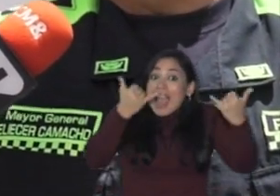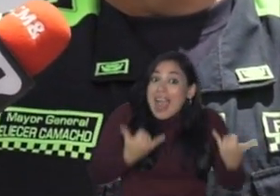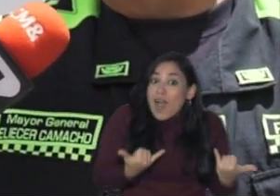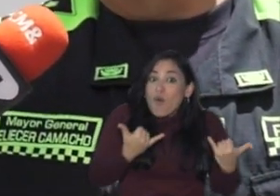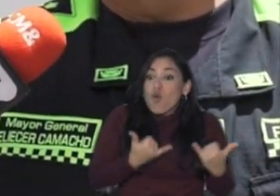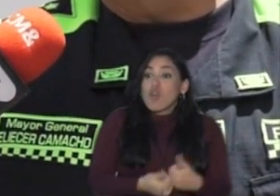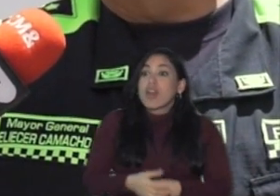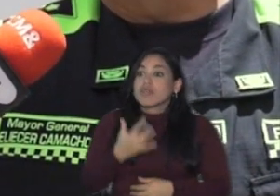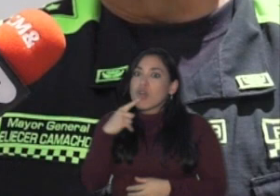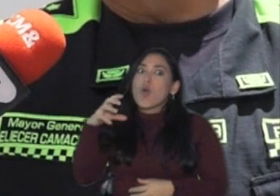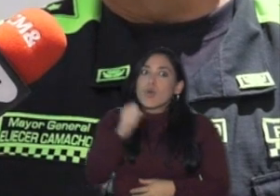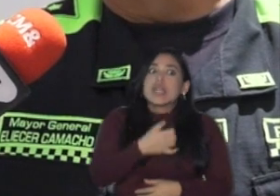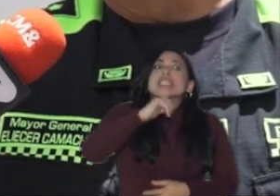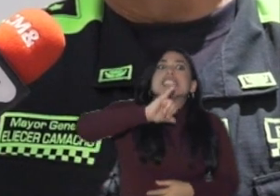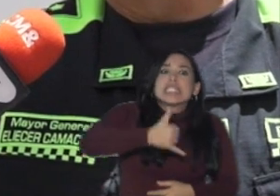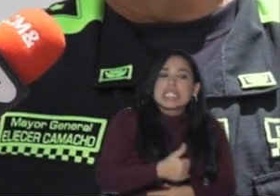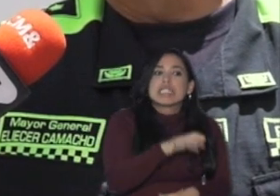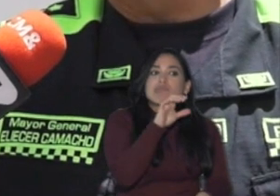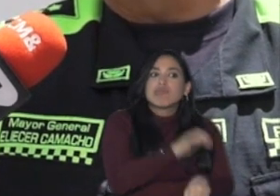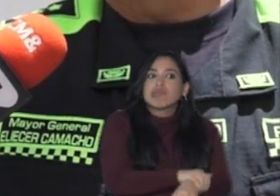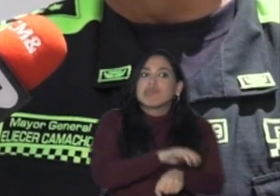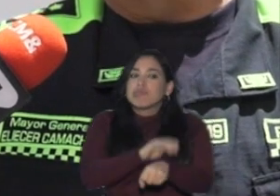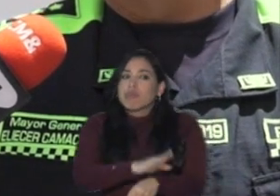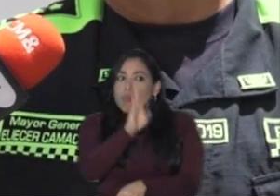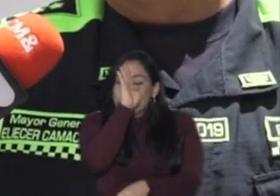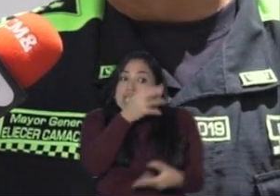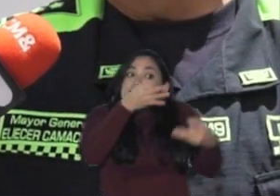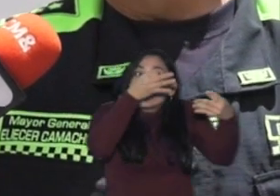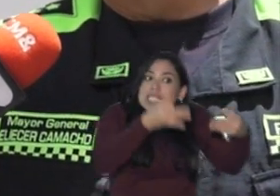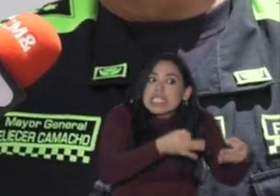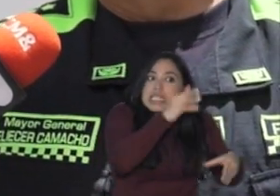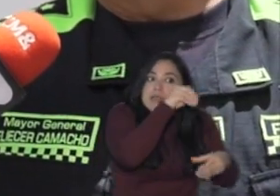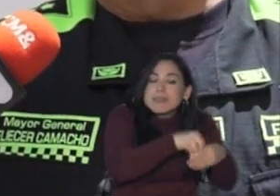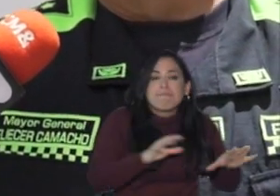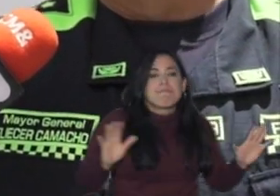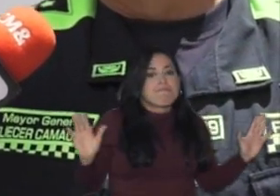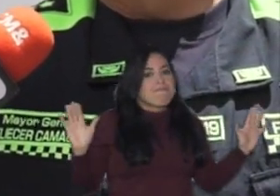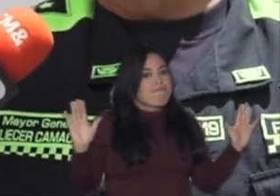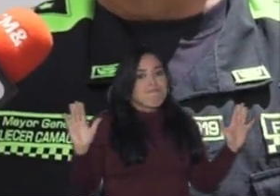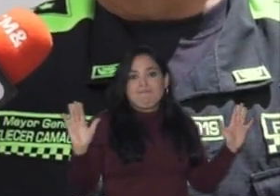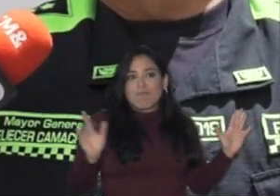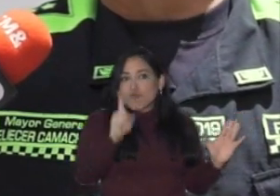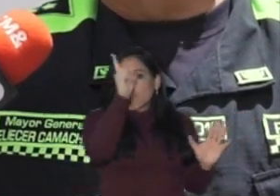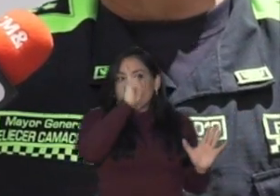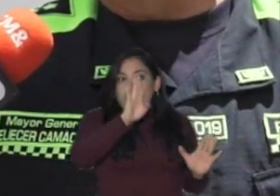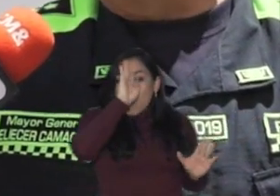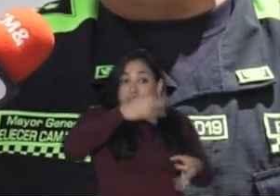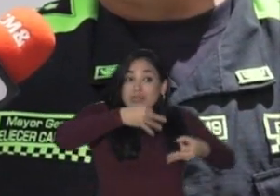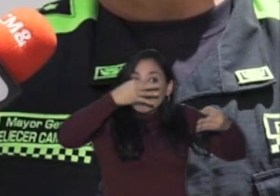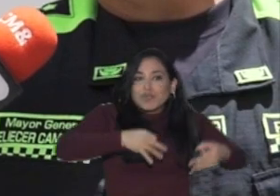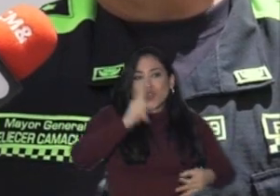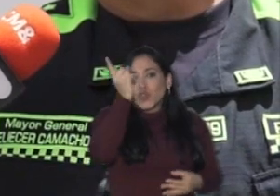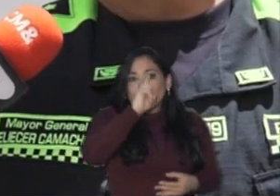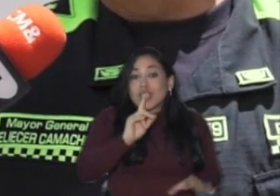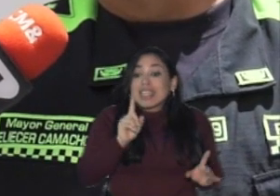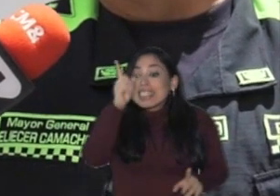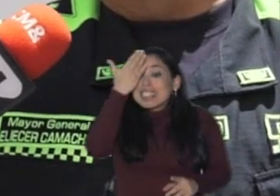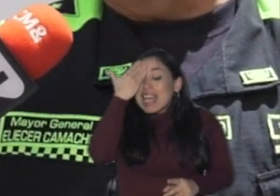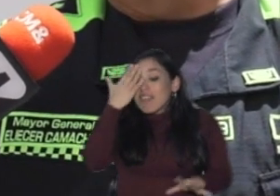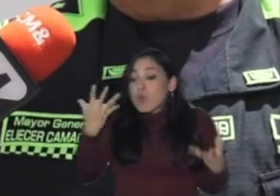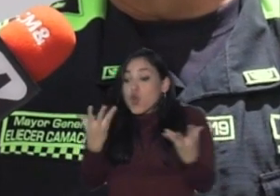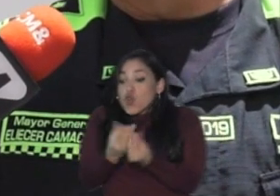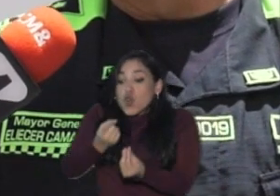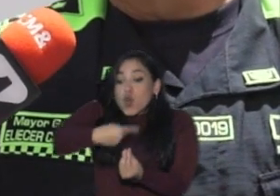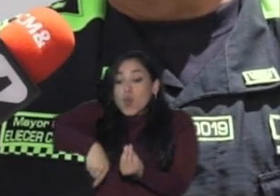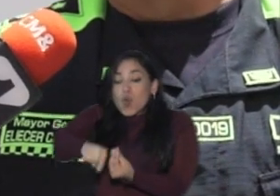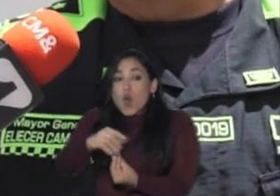momento asegurar si se trate o no de miembros de la Policía Nacional, pero igualmente sea una estructura criminal y delincuencial la